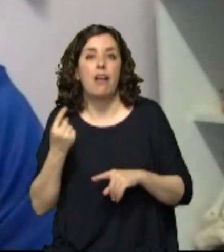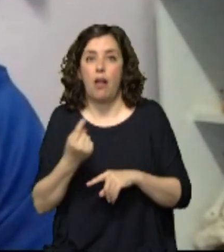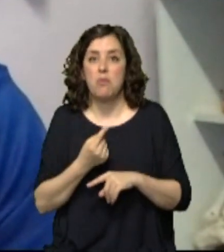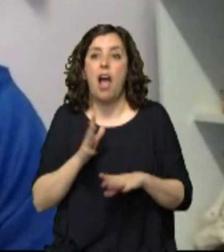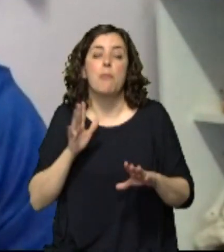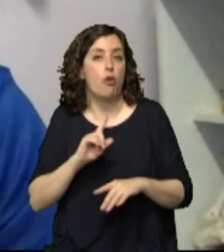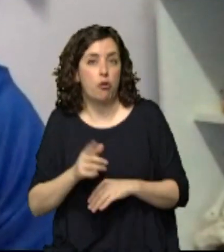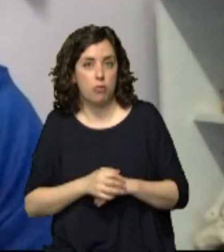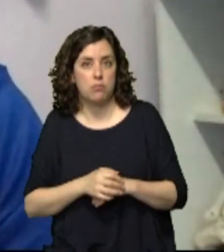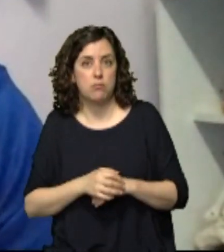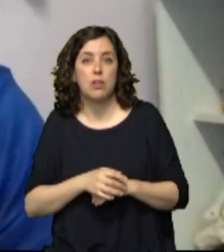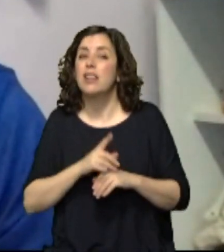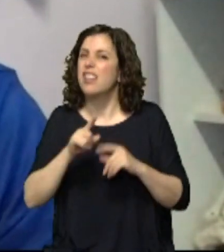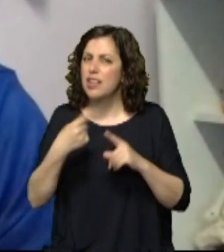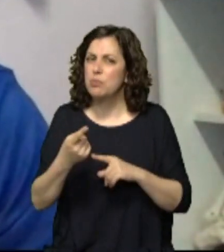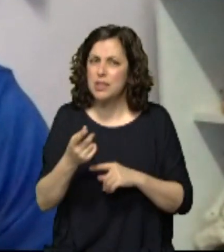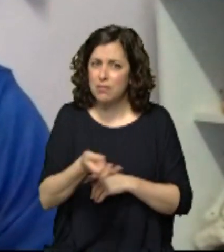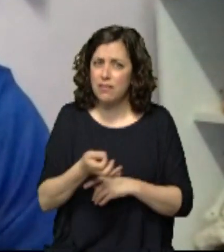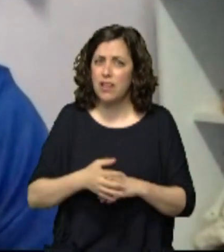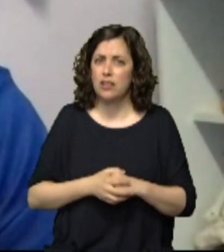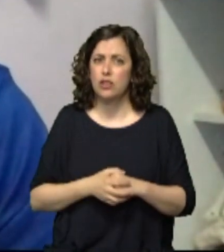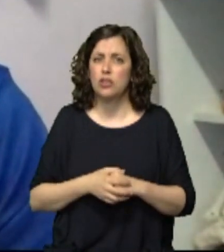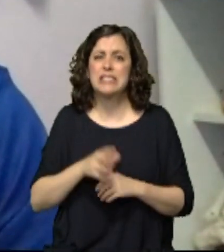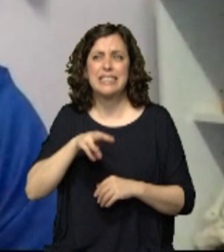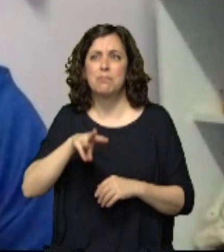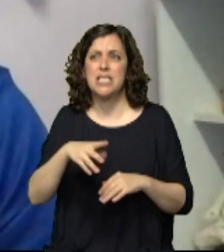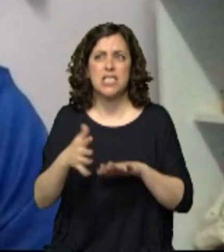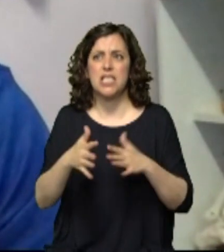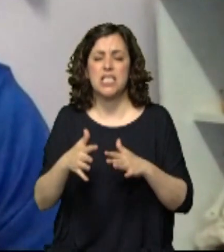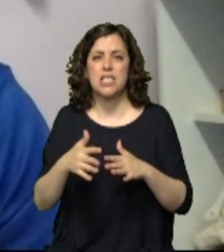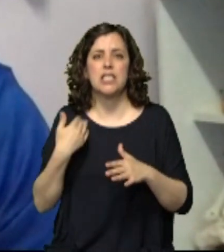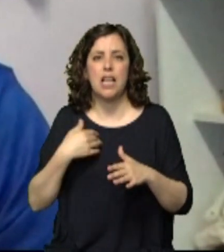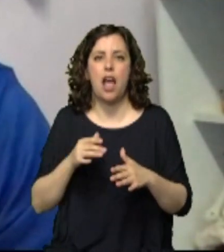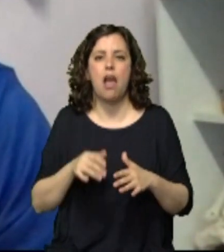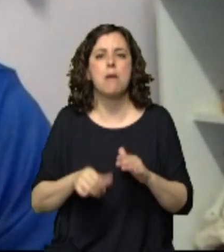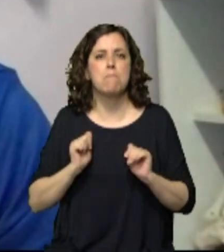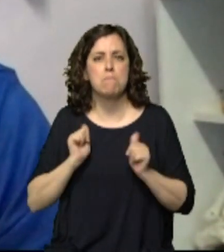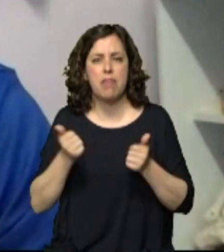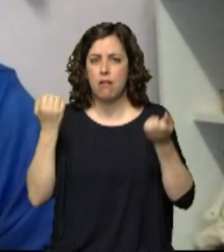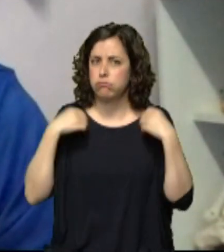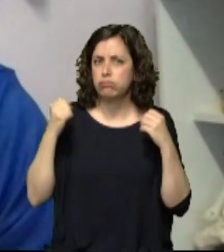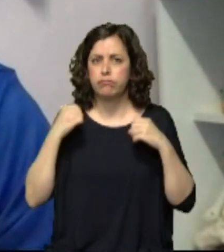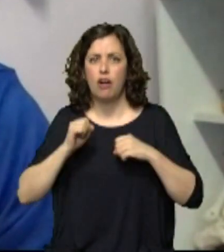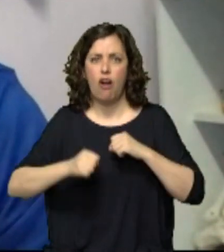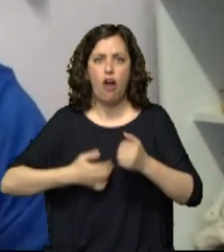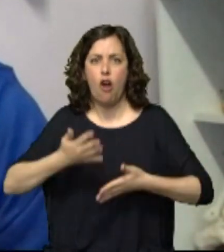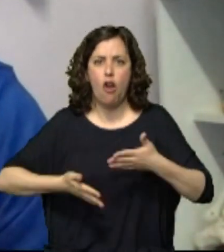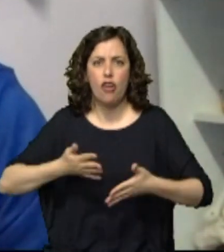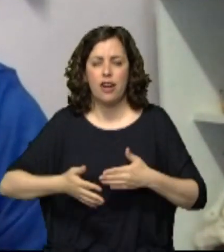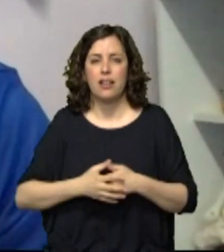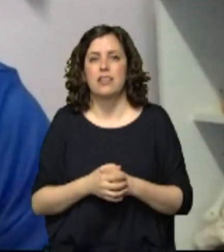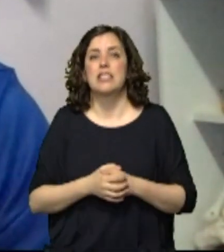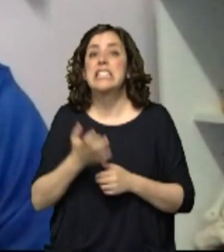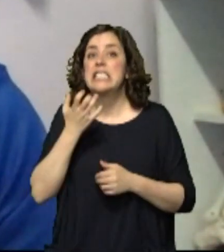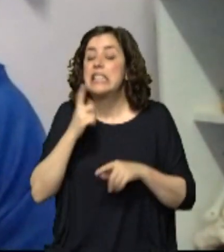estaba perfecto, ¿eh? Bojan con 3 meses y pico ya corría, ya tocaba balón, pero bueno, está la mentalidad del jugador. Si él se